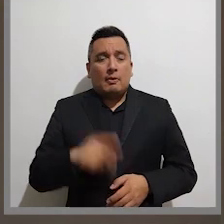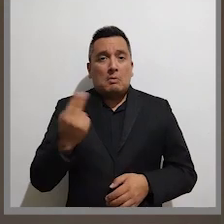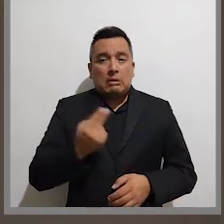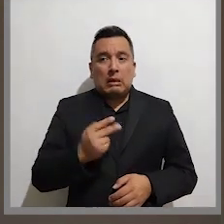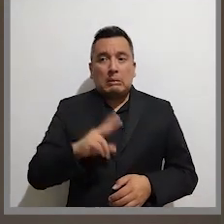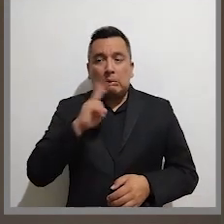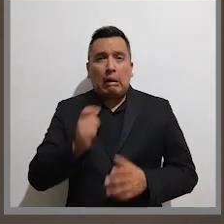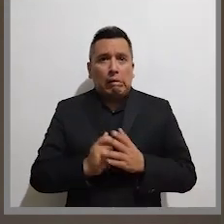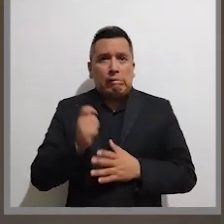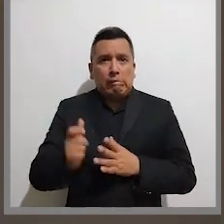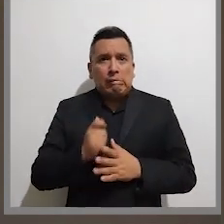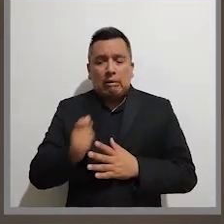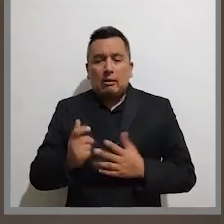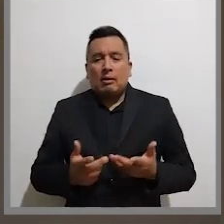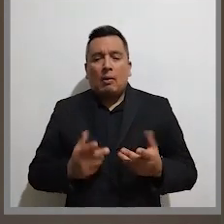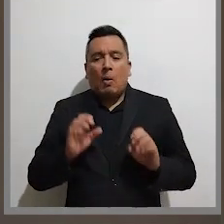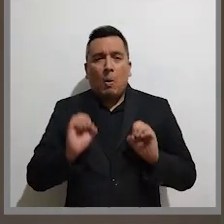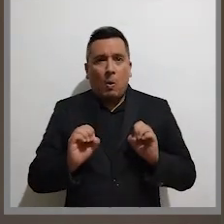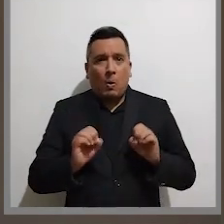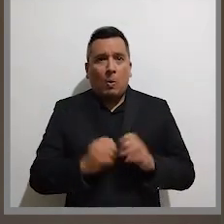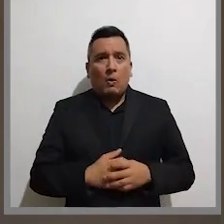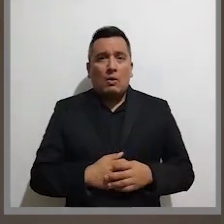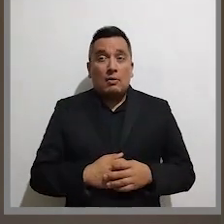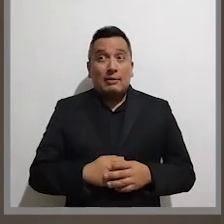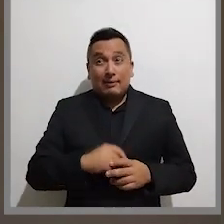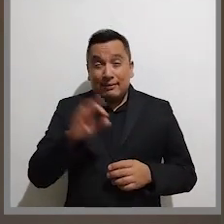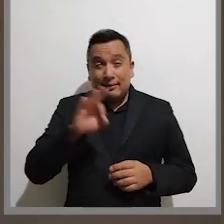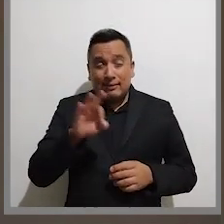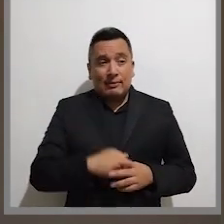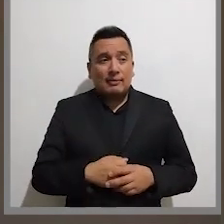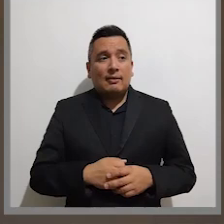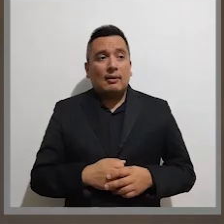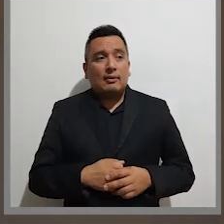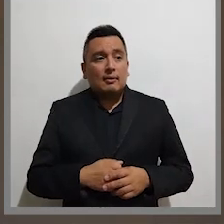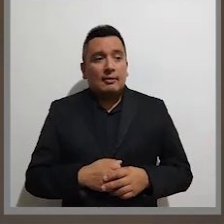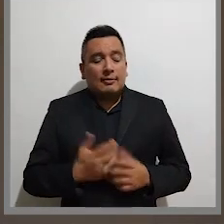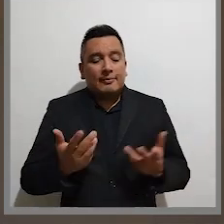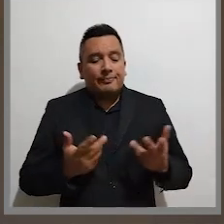la necesidad de tener que pagar o incluso entrar en quizás una